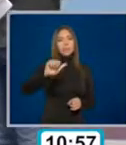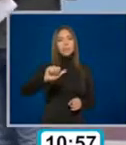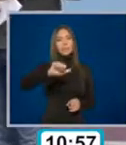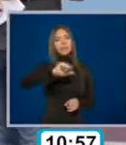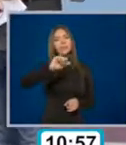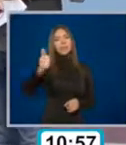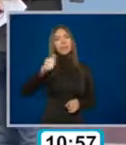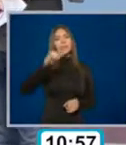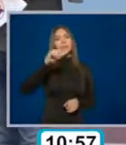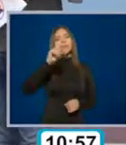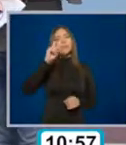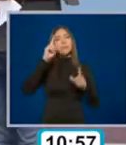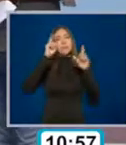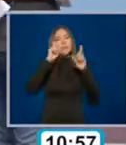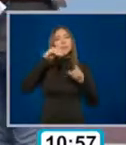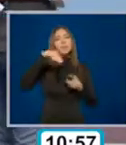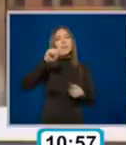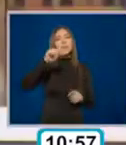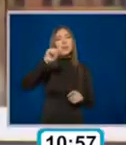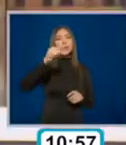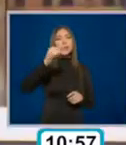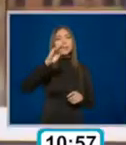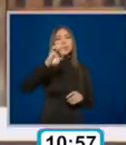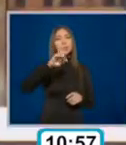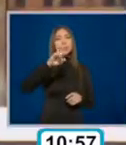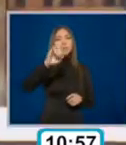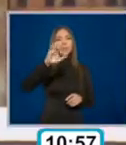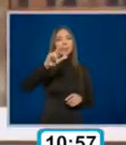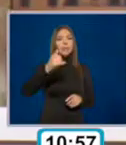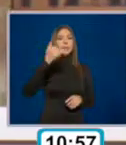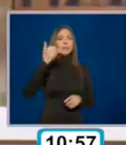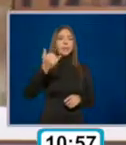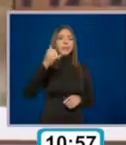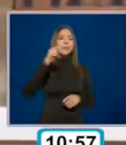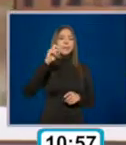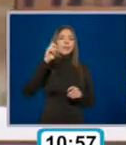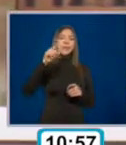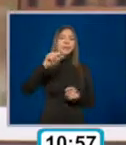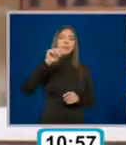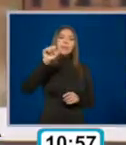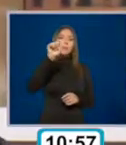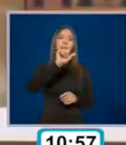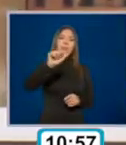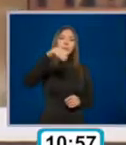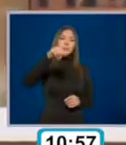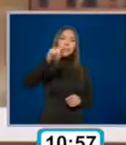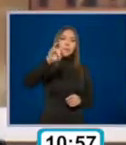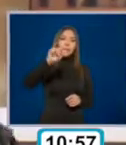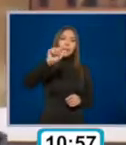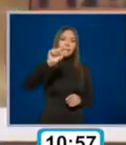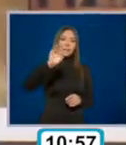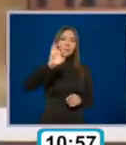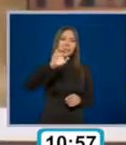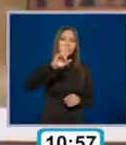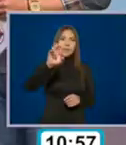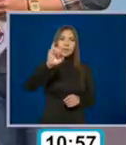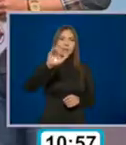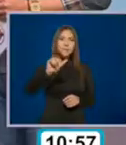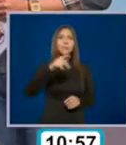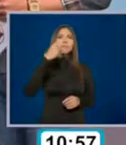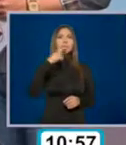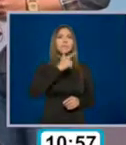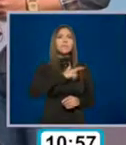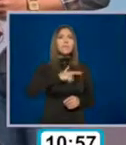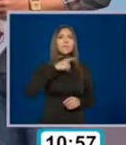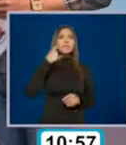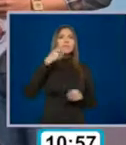con doble A al final. Muy bien. Y en Facebook, bueno, Matías Ferreira. Y Muchas después también felicidades. les pedimos que sigan a Kizomba Woman, que es la escuela de